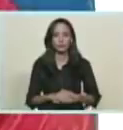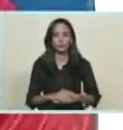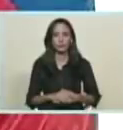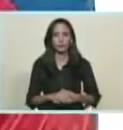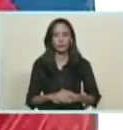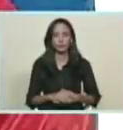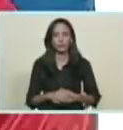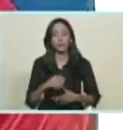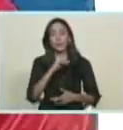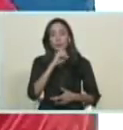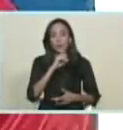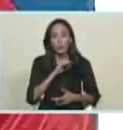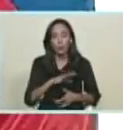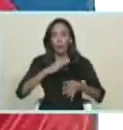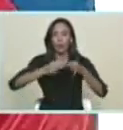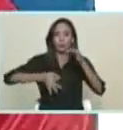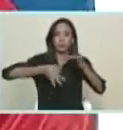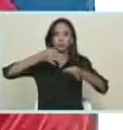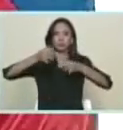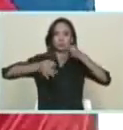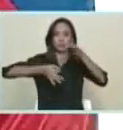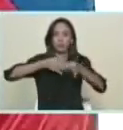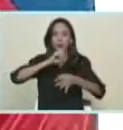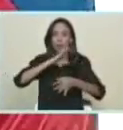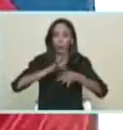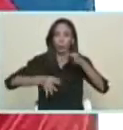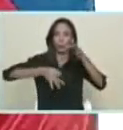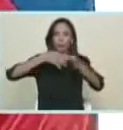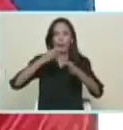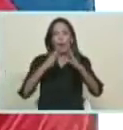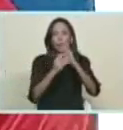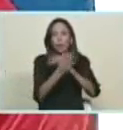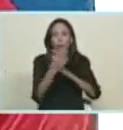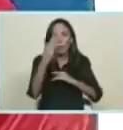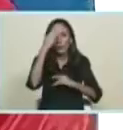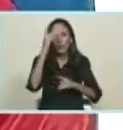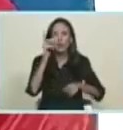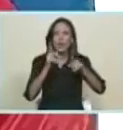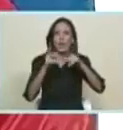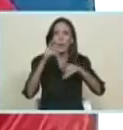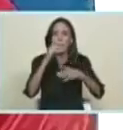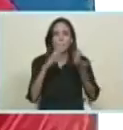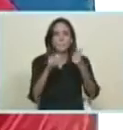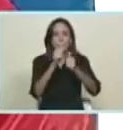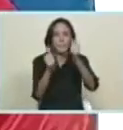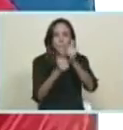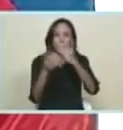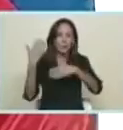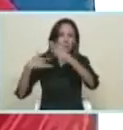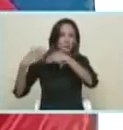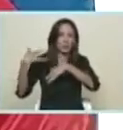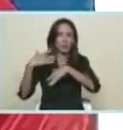Ya la historia a partir de ahí fue conocida, todo el mundo se ríe aquí,